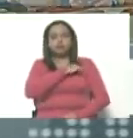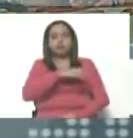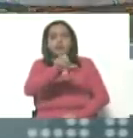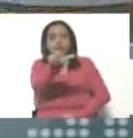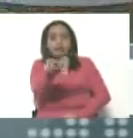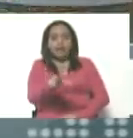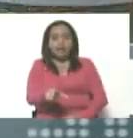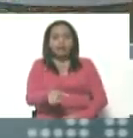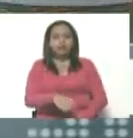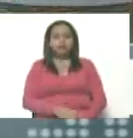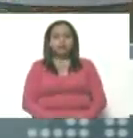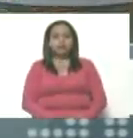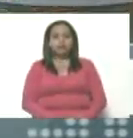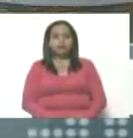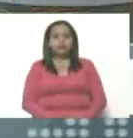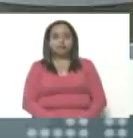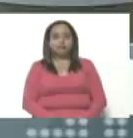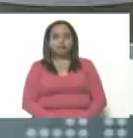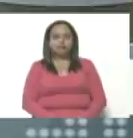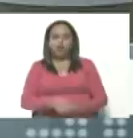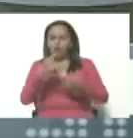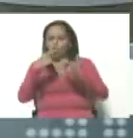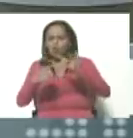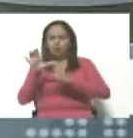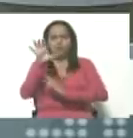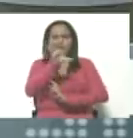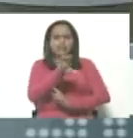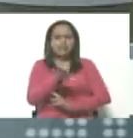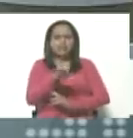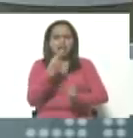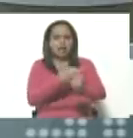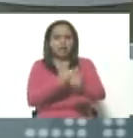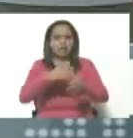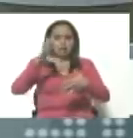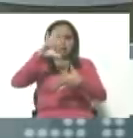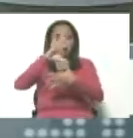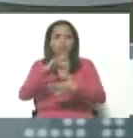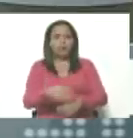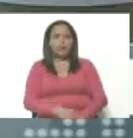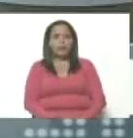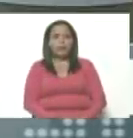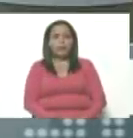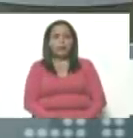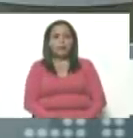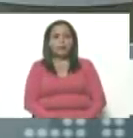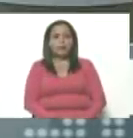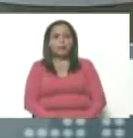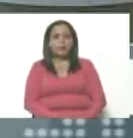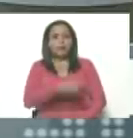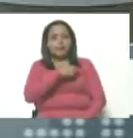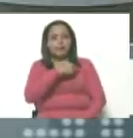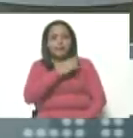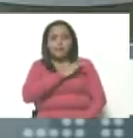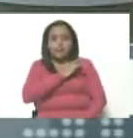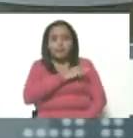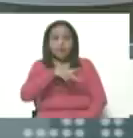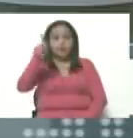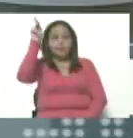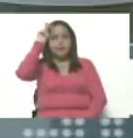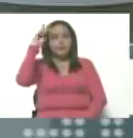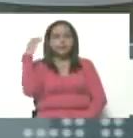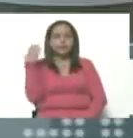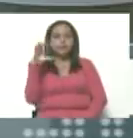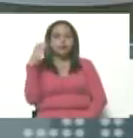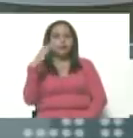Italia y bueno, en otros países hermanos del continente, en Chile, Perú, en